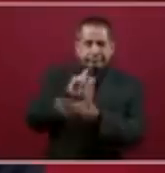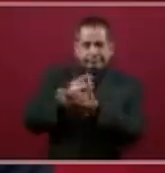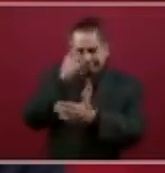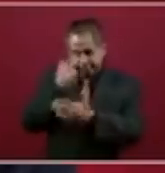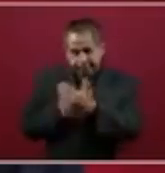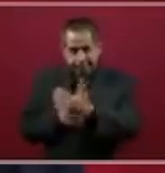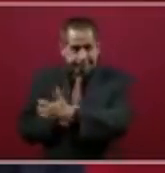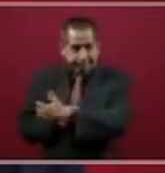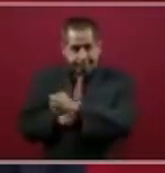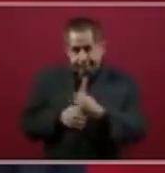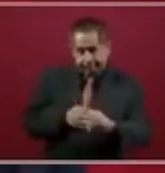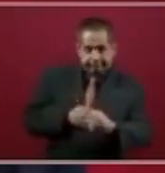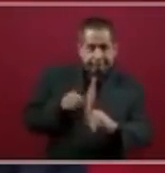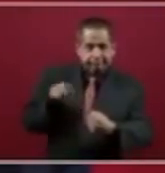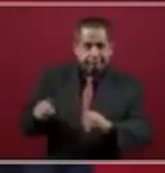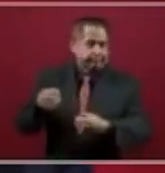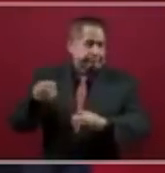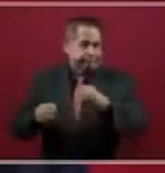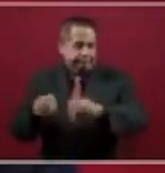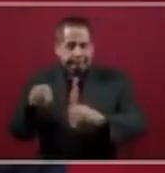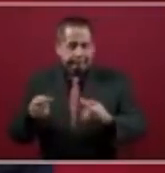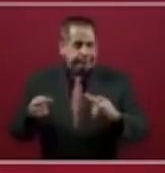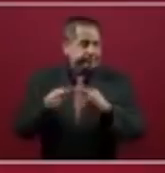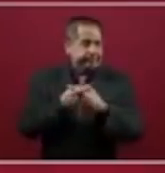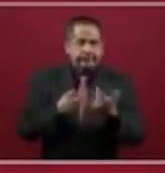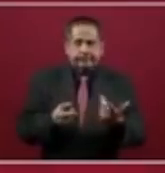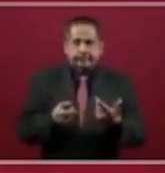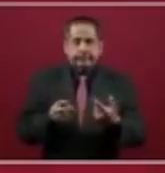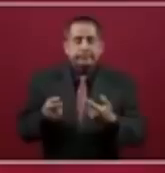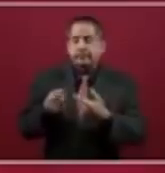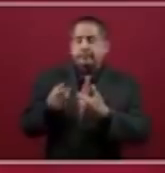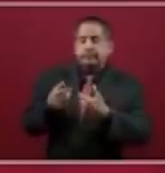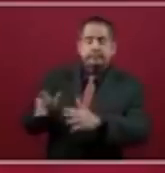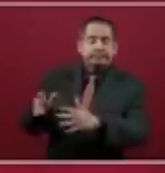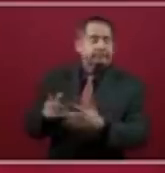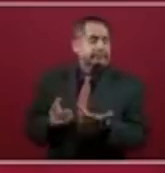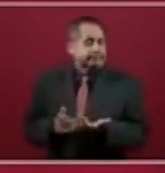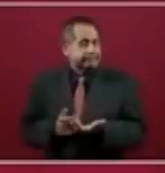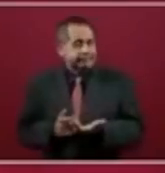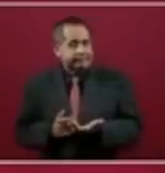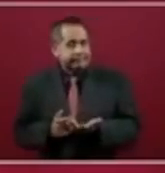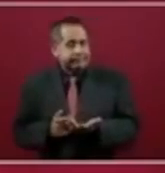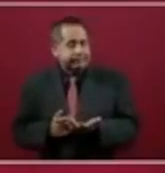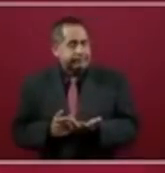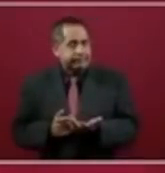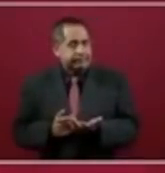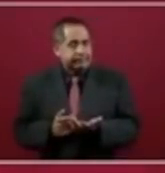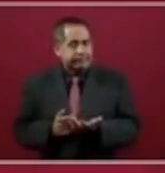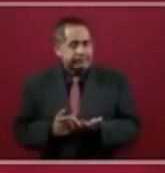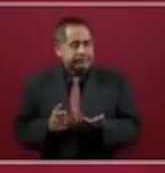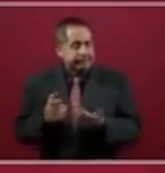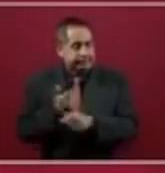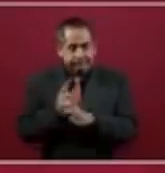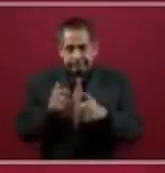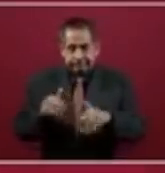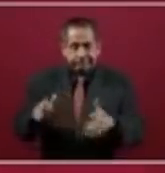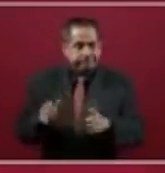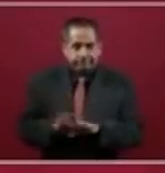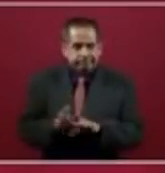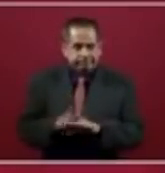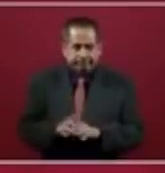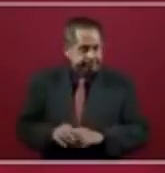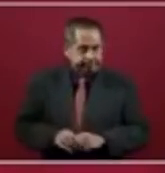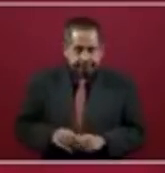a un juzgado y se le libera, ¿sí? Entonces se tienen que